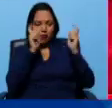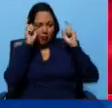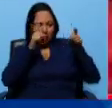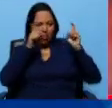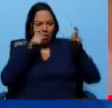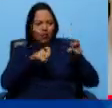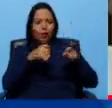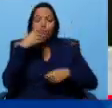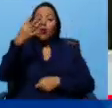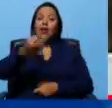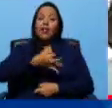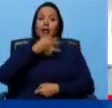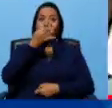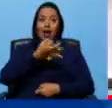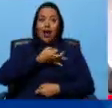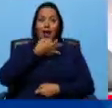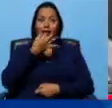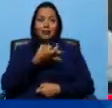Buenas tardes.